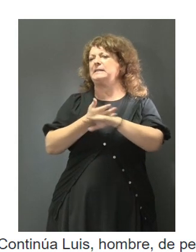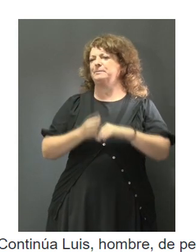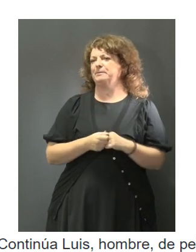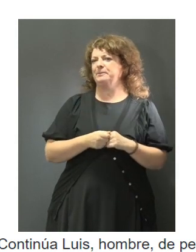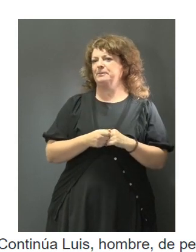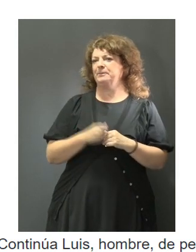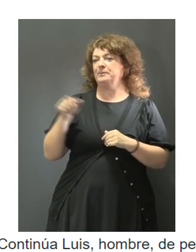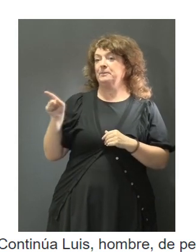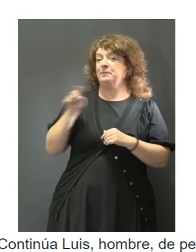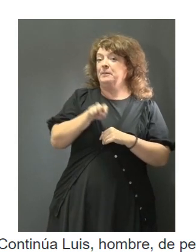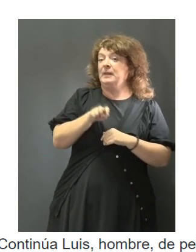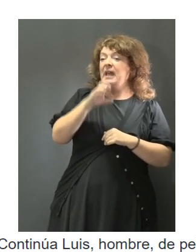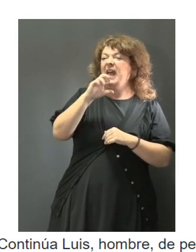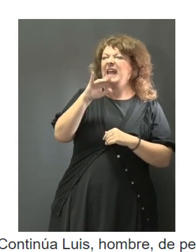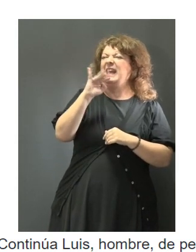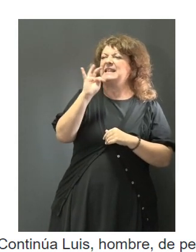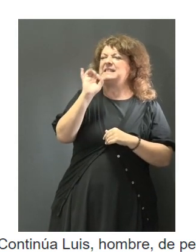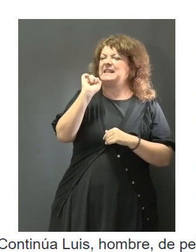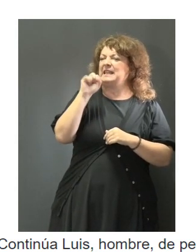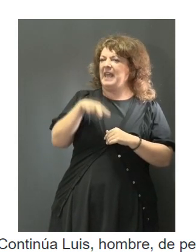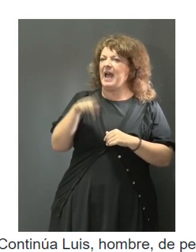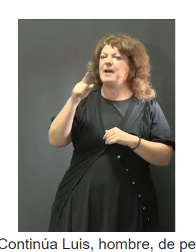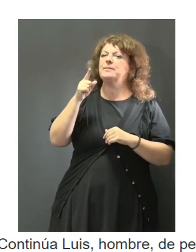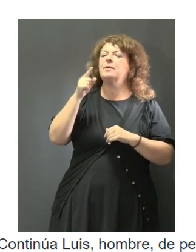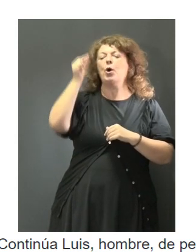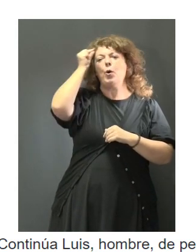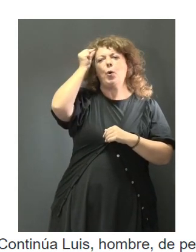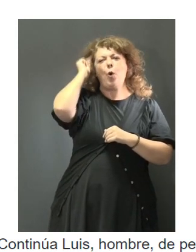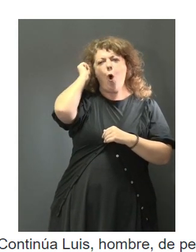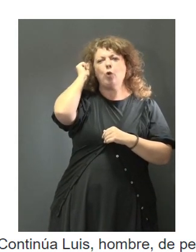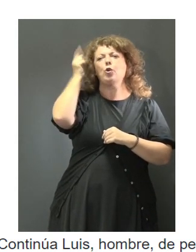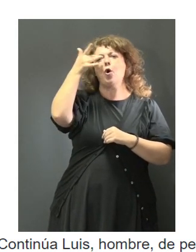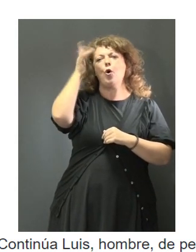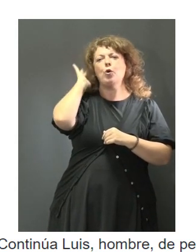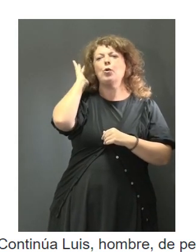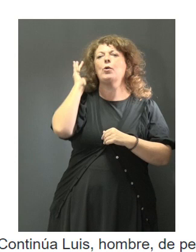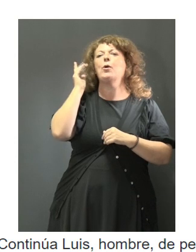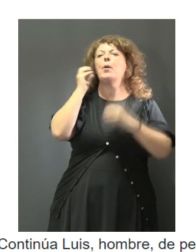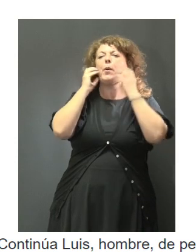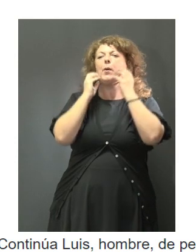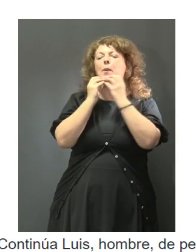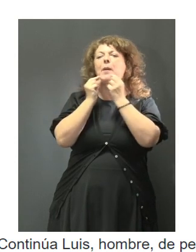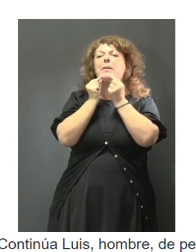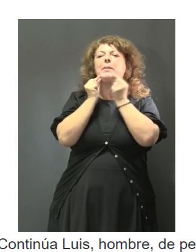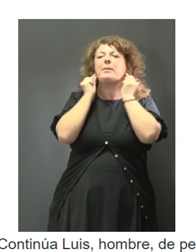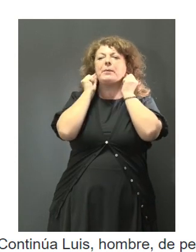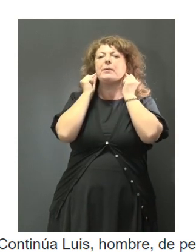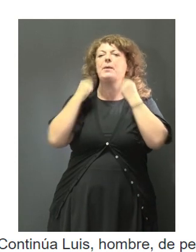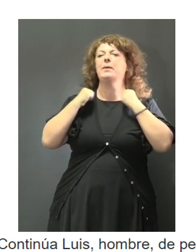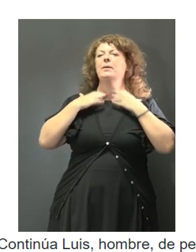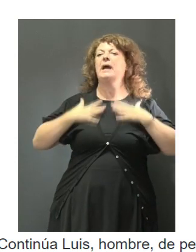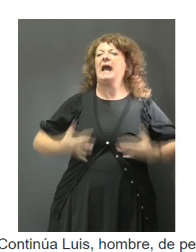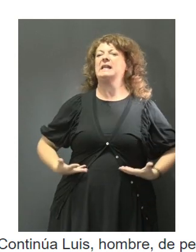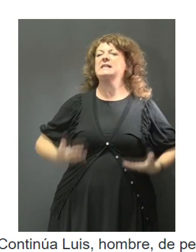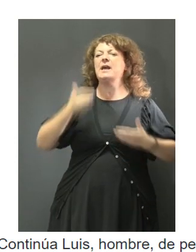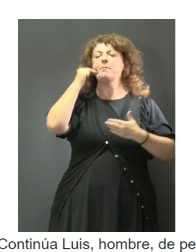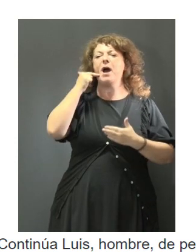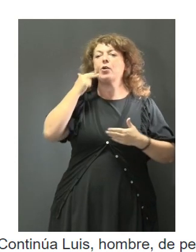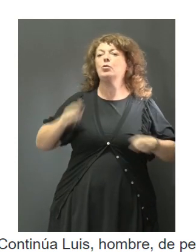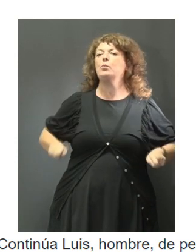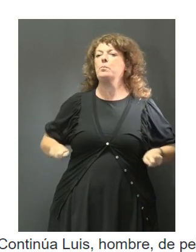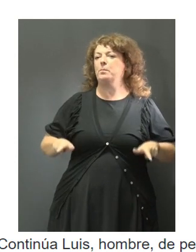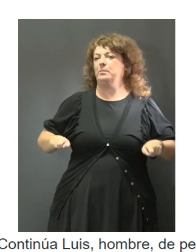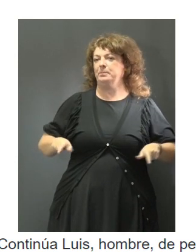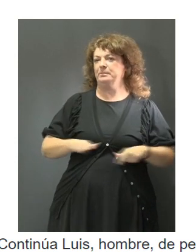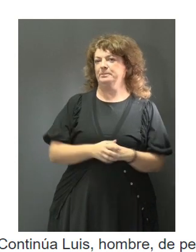Cristian, pelo rubio corto, barba recortada, jersey marrón claro, usuario de silla de ruedas.